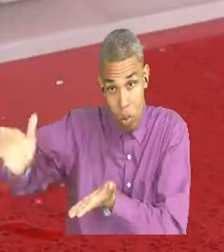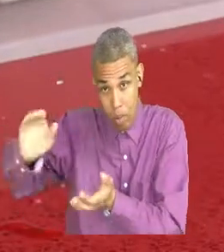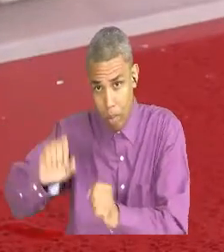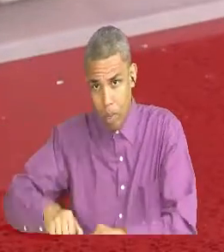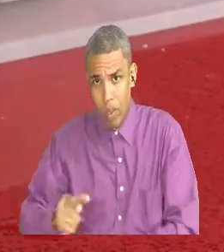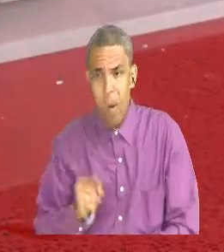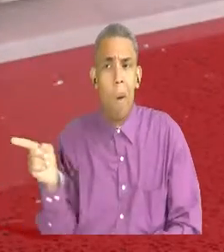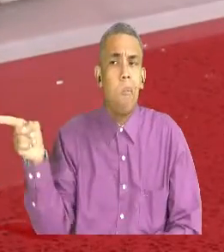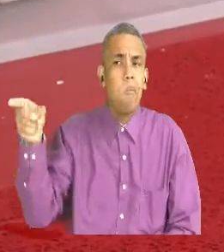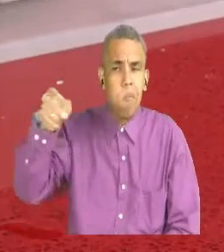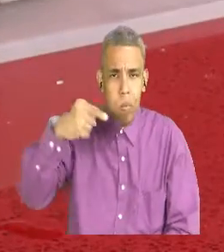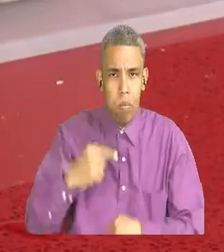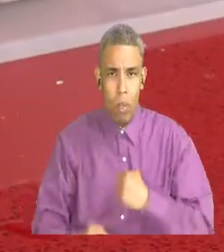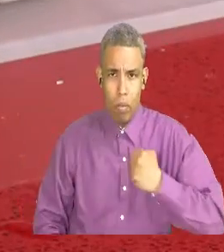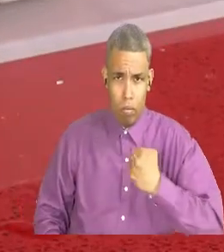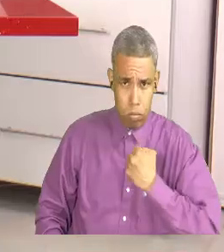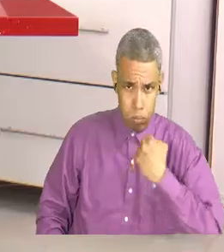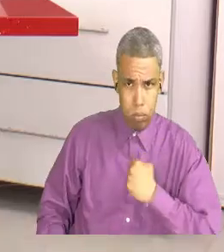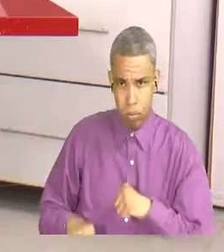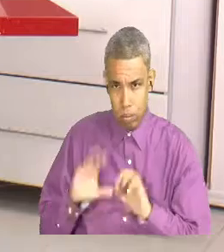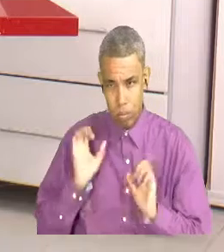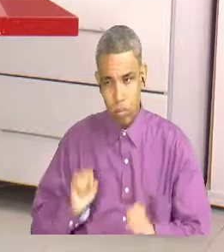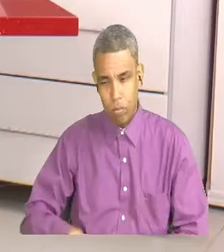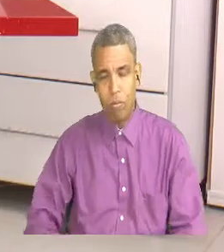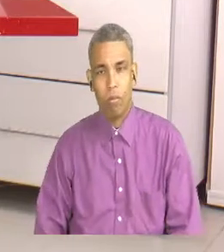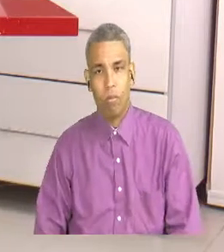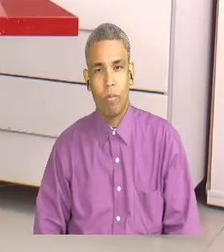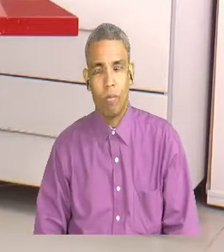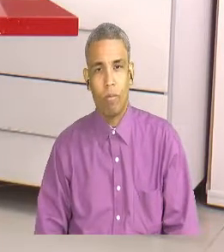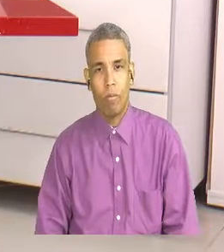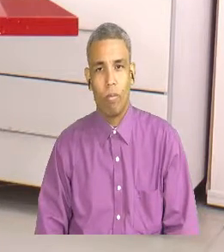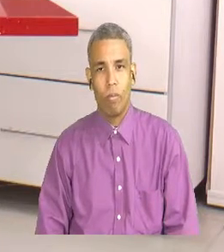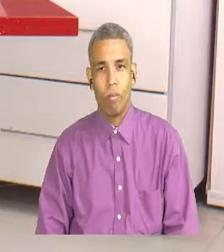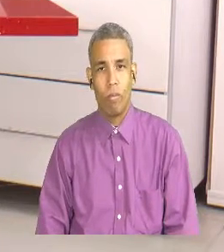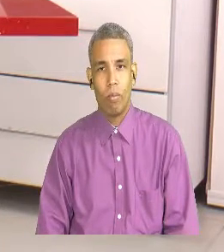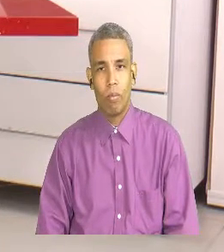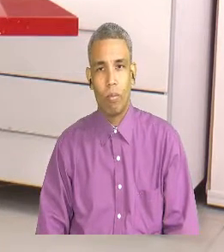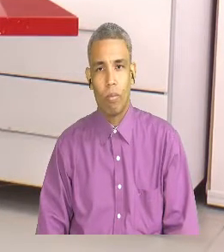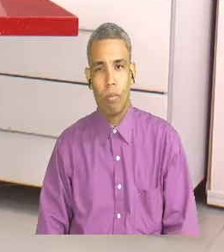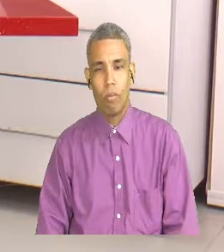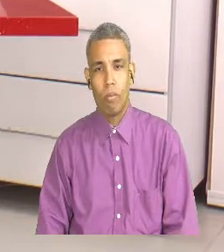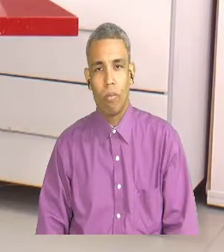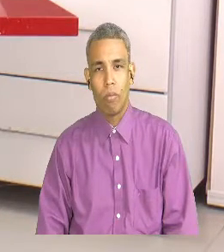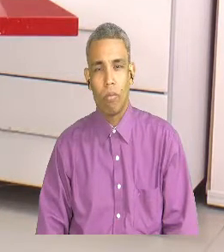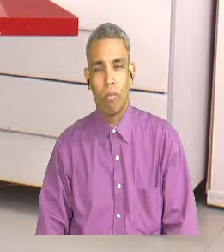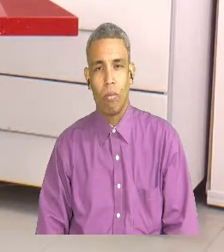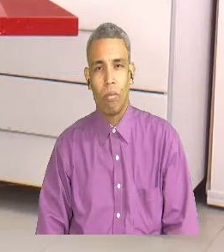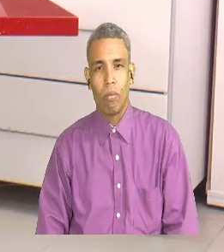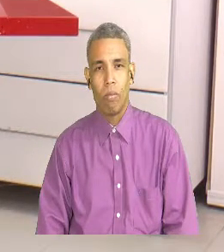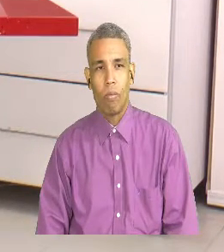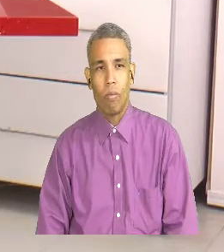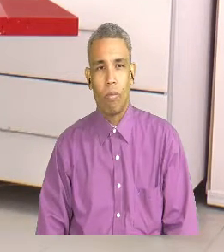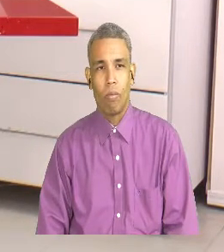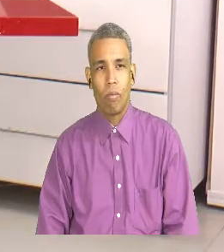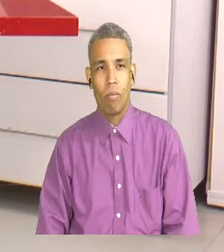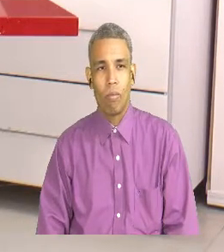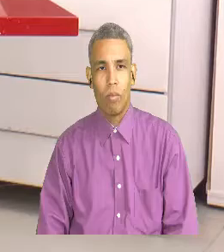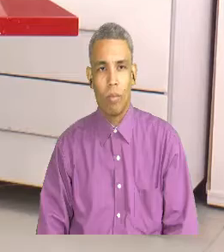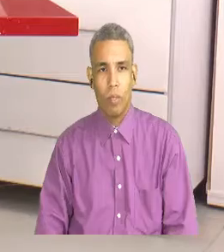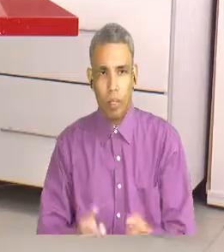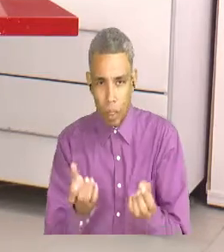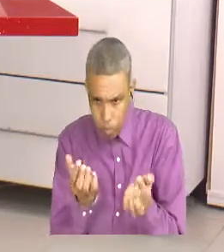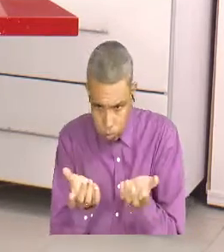que conserve un poquitico. A mí me encanta. Tapamos. El olor. Me encanta el olor. Acá el juego está bien. Vamos a